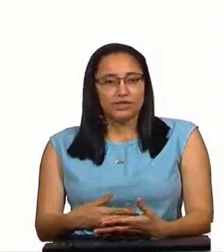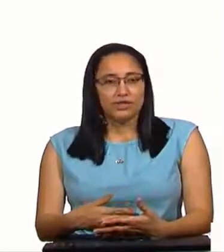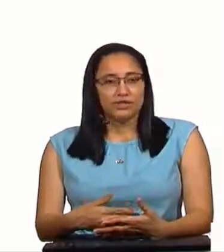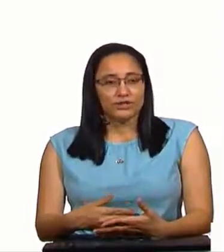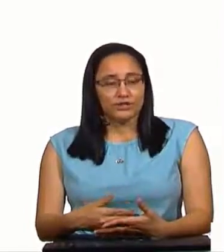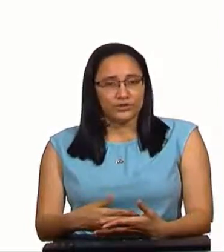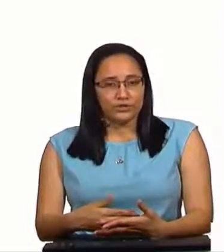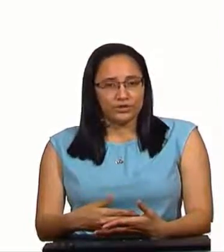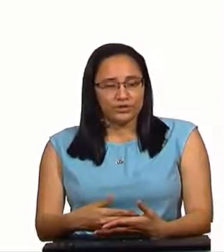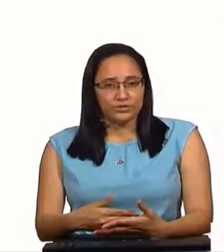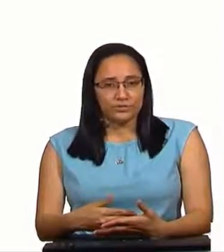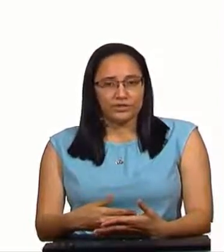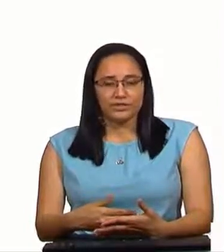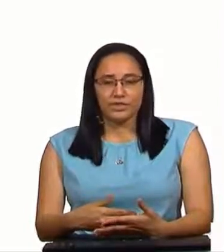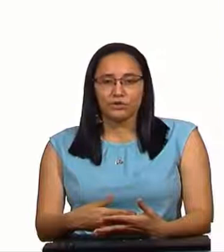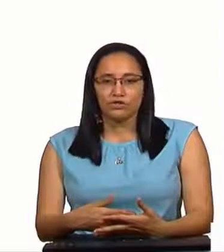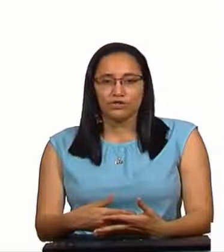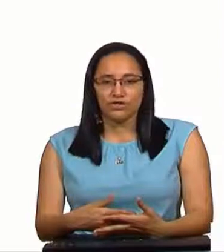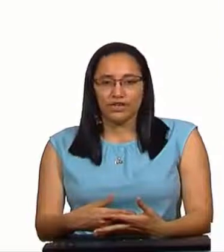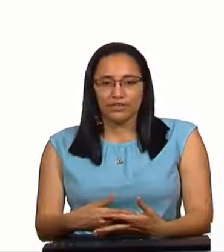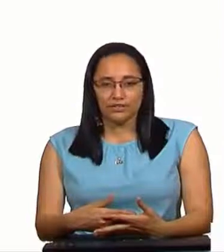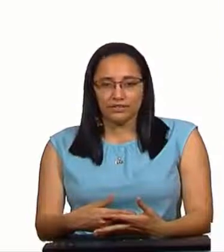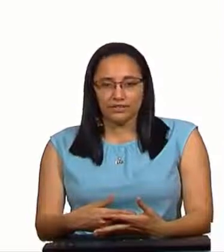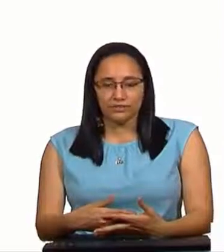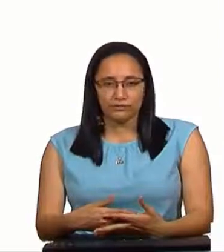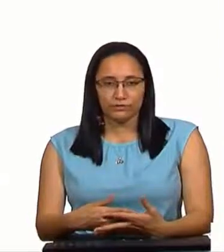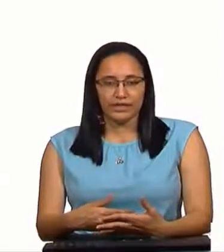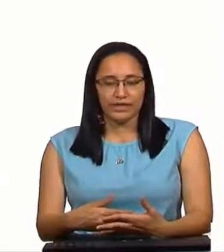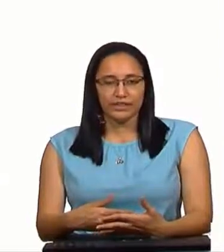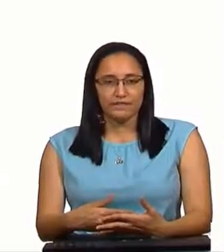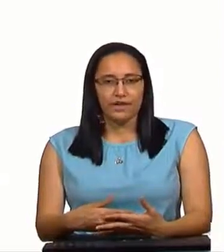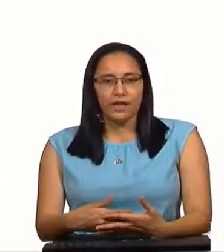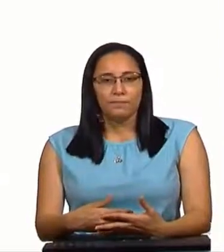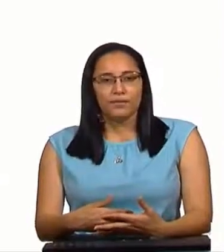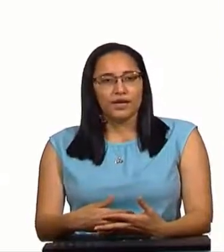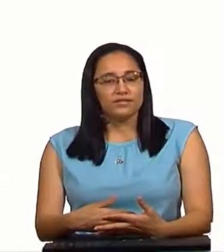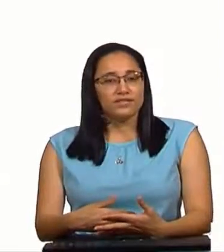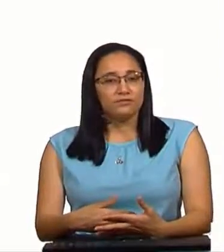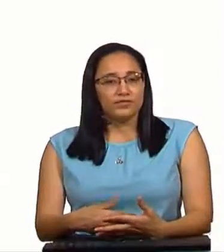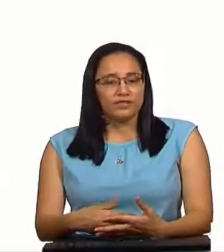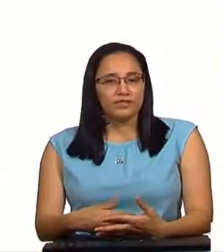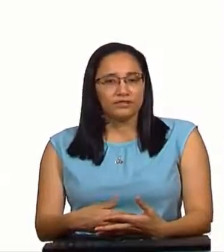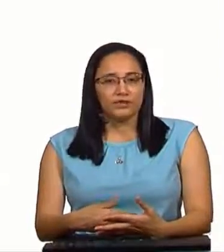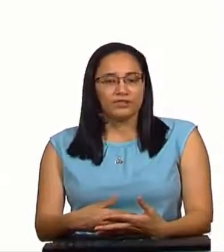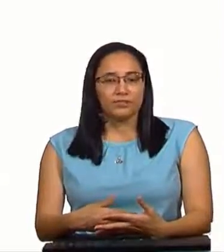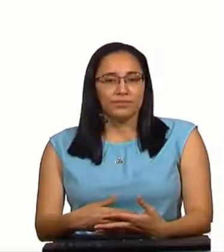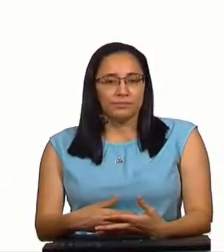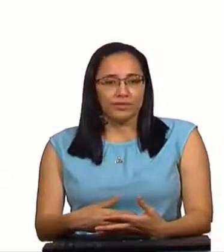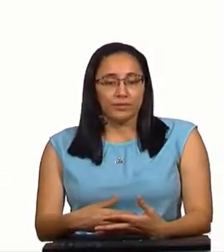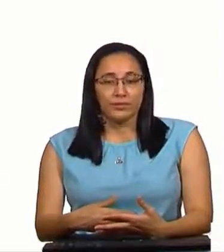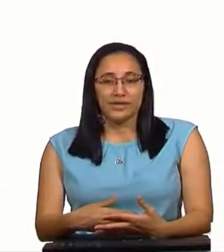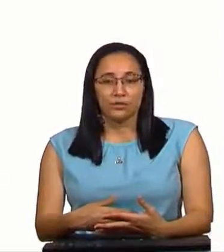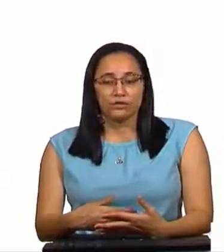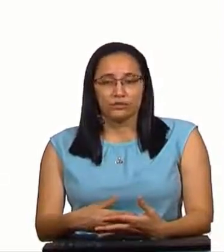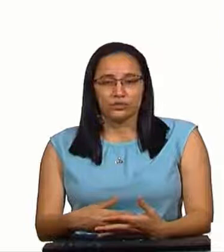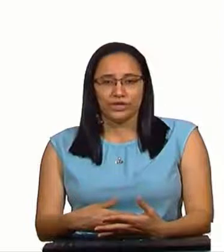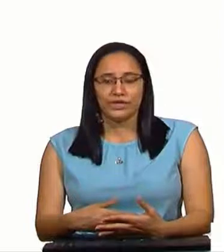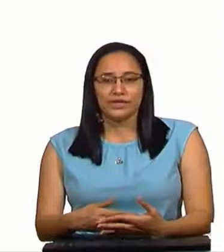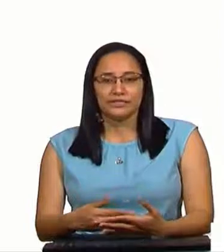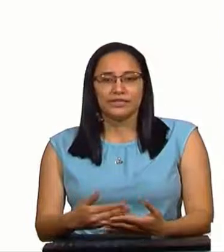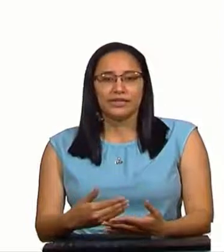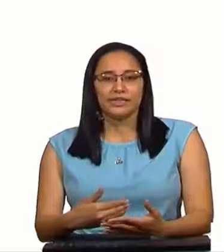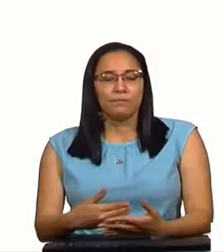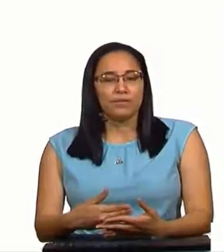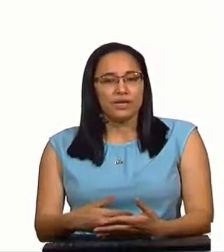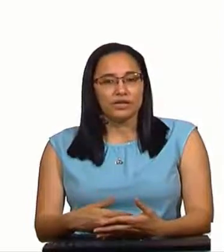tenemos should, lo vamos a utilizar, o shouldn't, la forma negativa, plus the infinitive of the main verb without to. ¿Qué